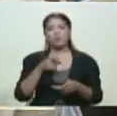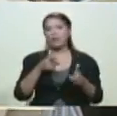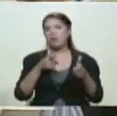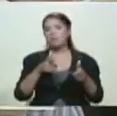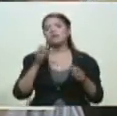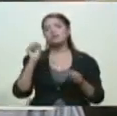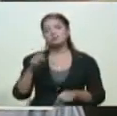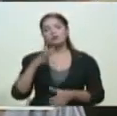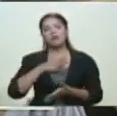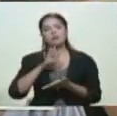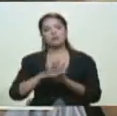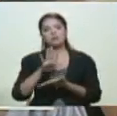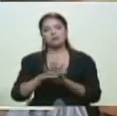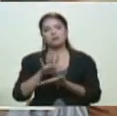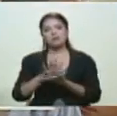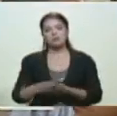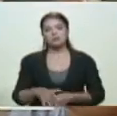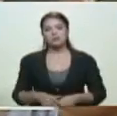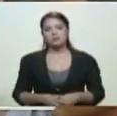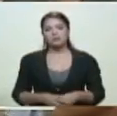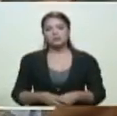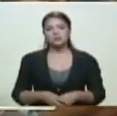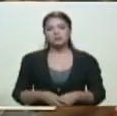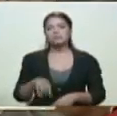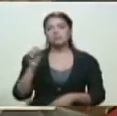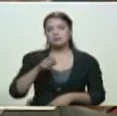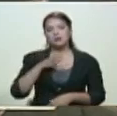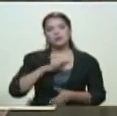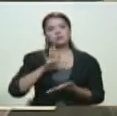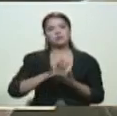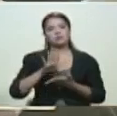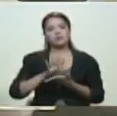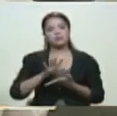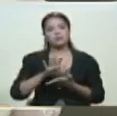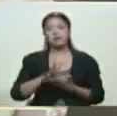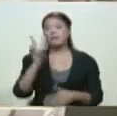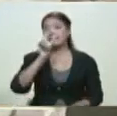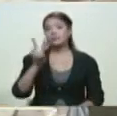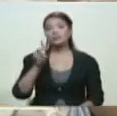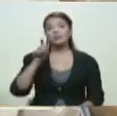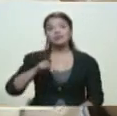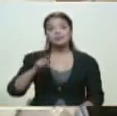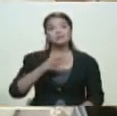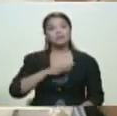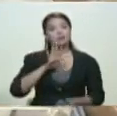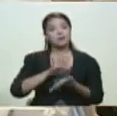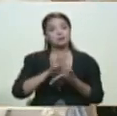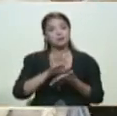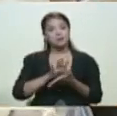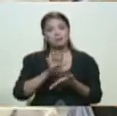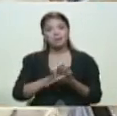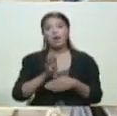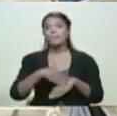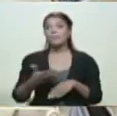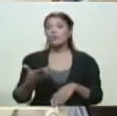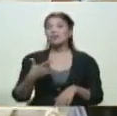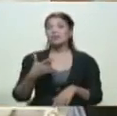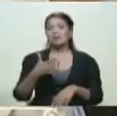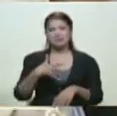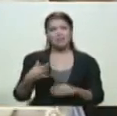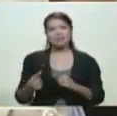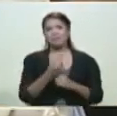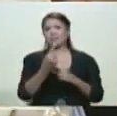a la tranquilidad. Sí a la tranquilidad. Venezuela necesita tranquilidad porque nos quieren